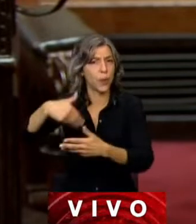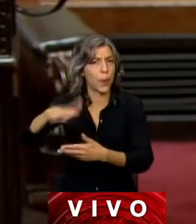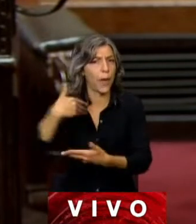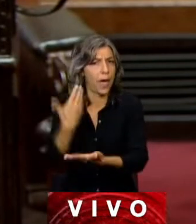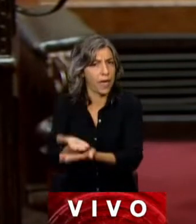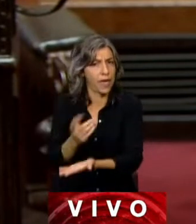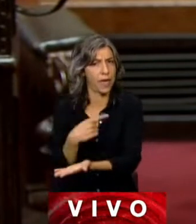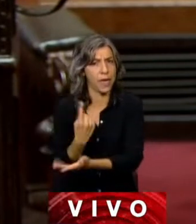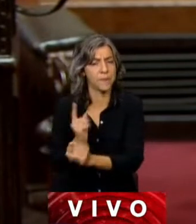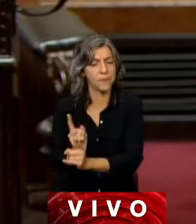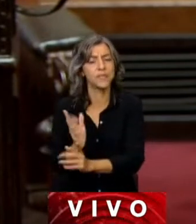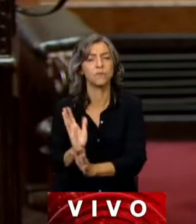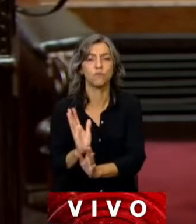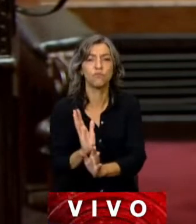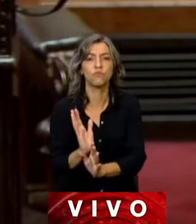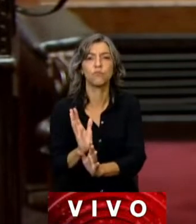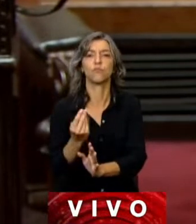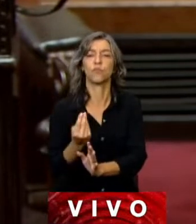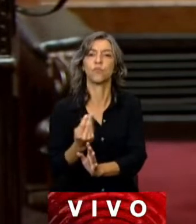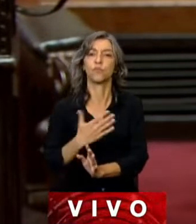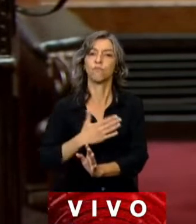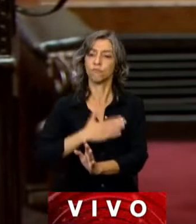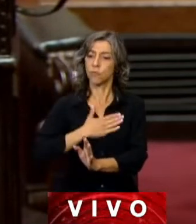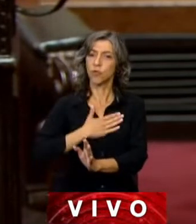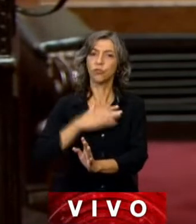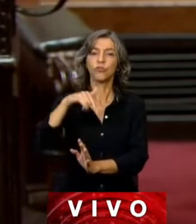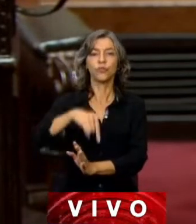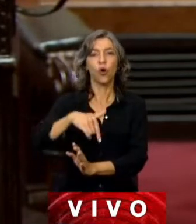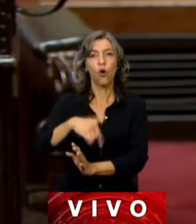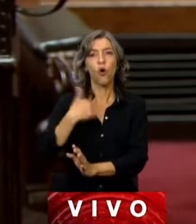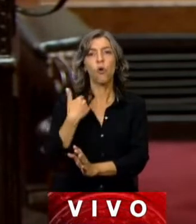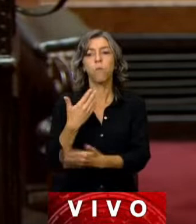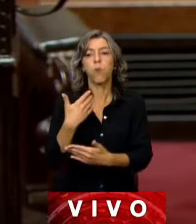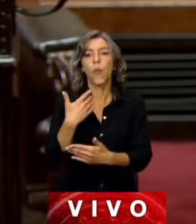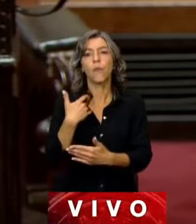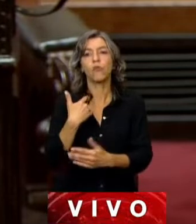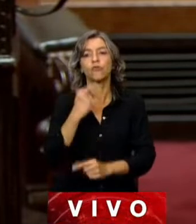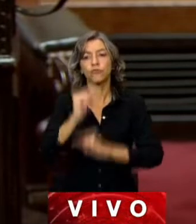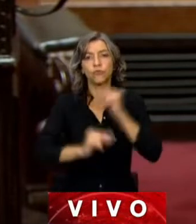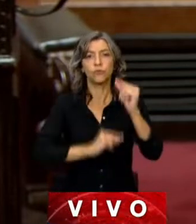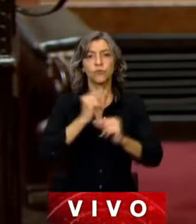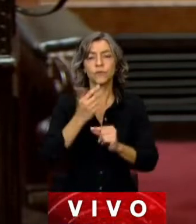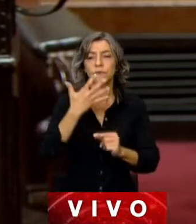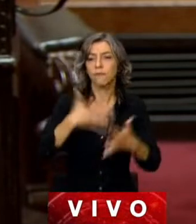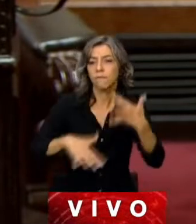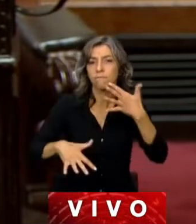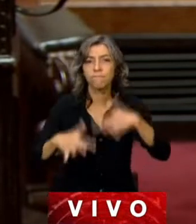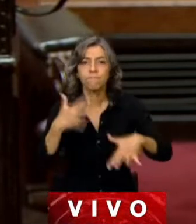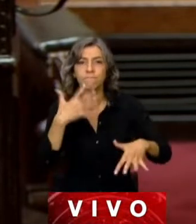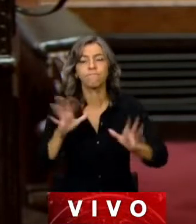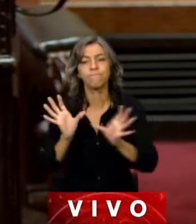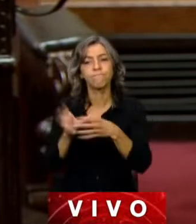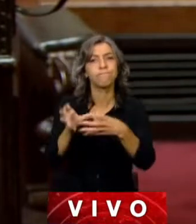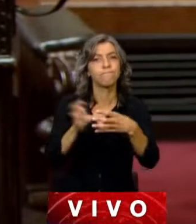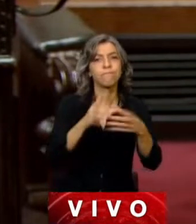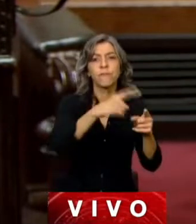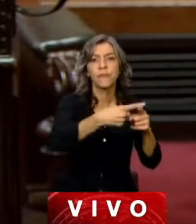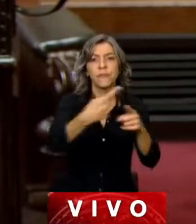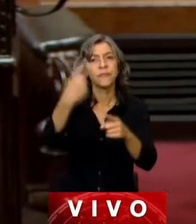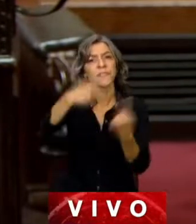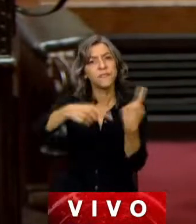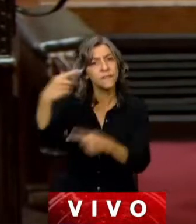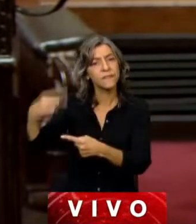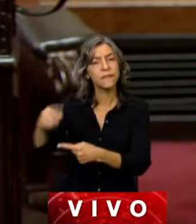Por eso celebro de que podamos entrar en una senda de entendimiento con los distintos bloques de esta